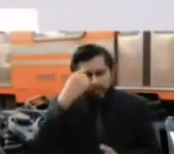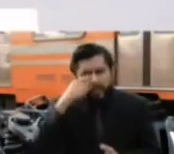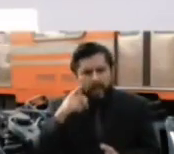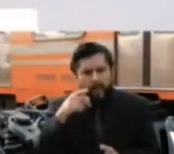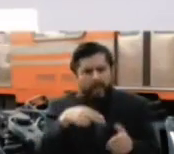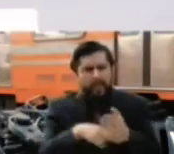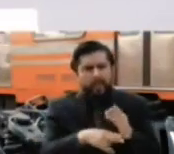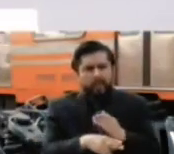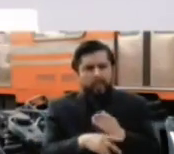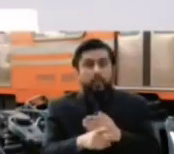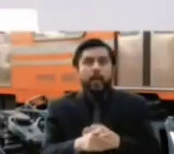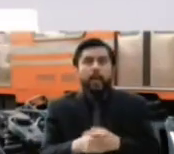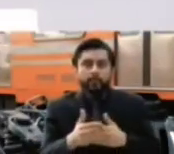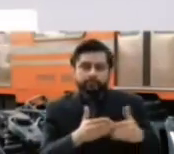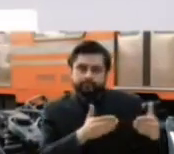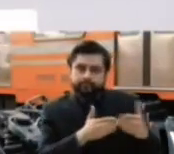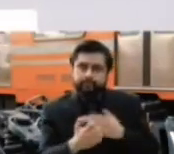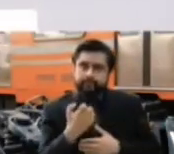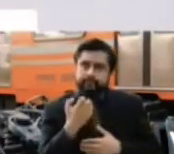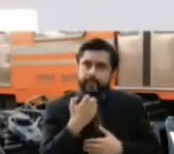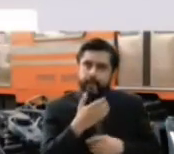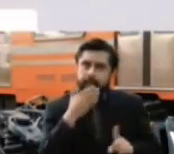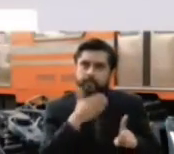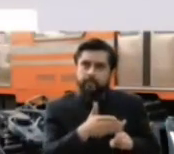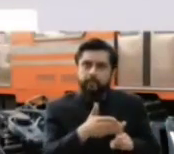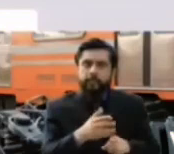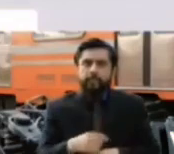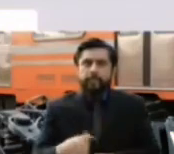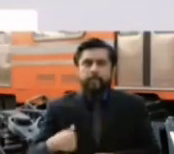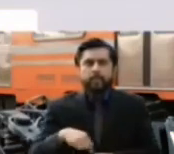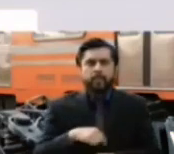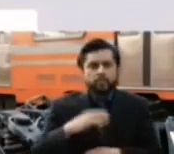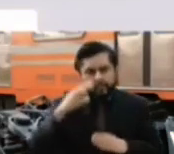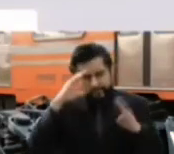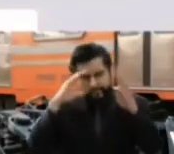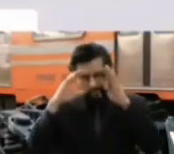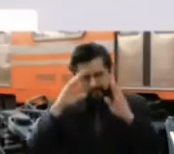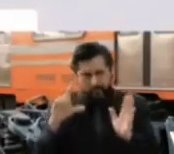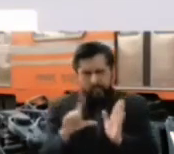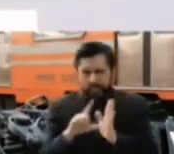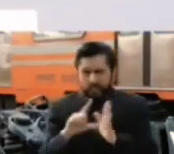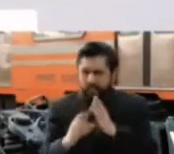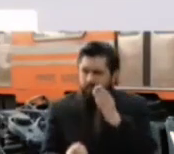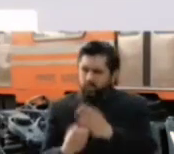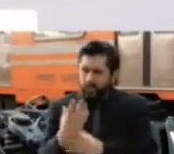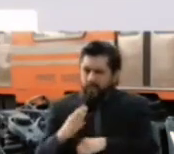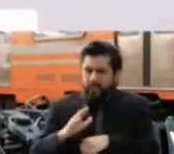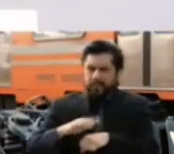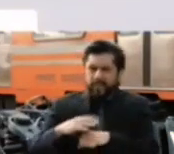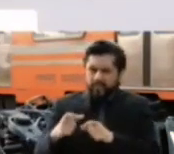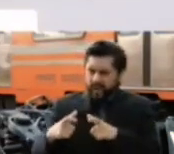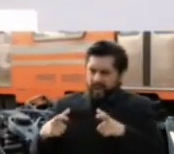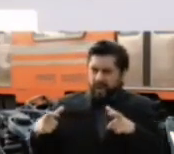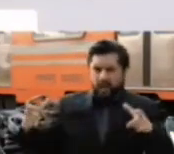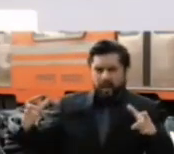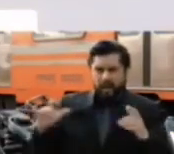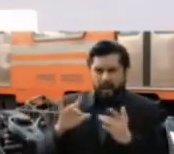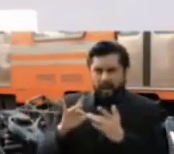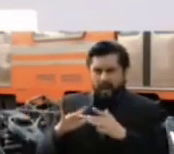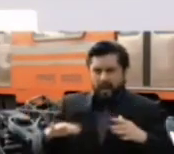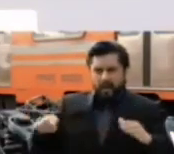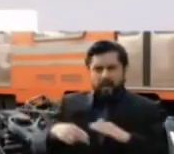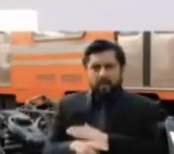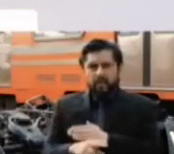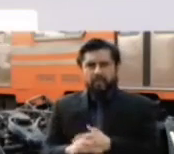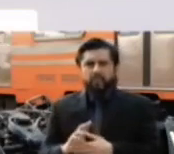modernización. Que no tenía caso construir nuevas líneas si las líneas centrales del metro, la 1, la 2 y la